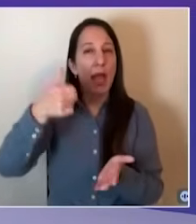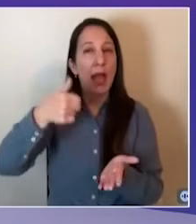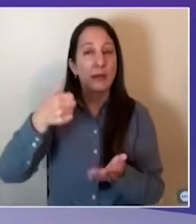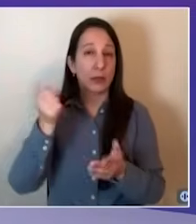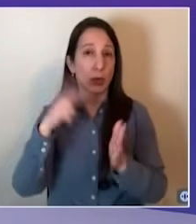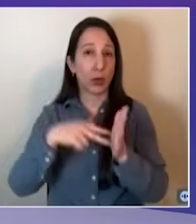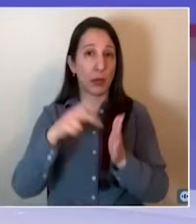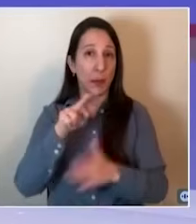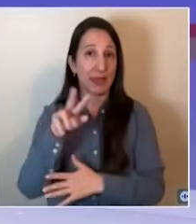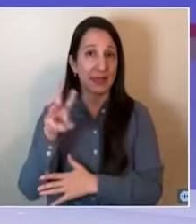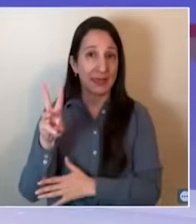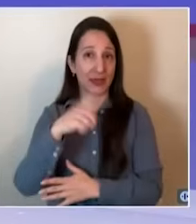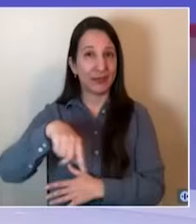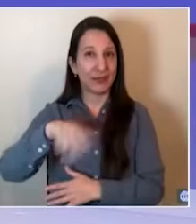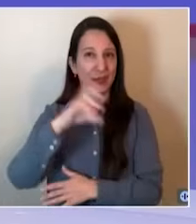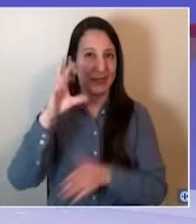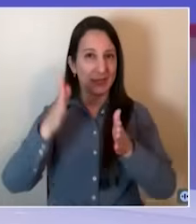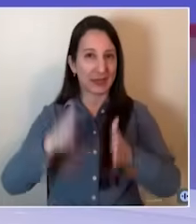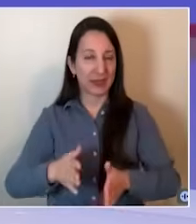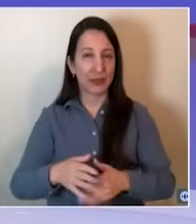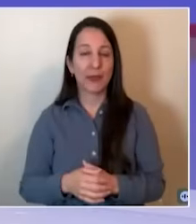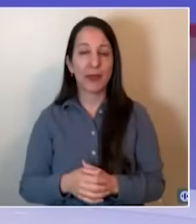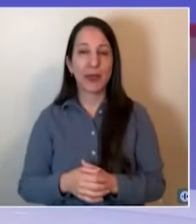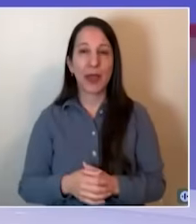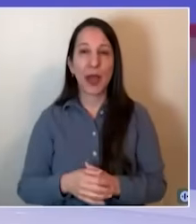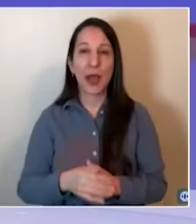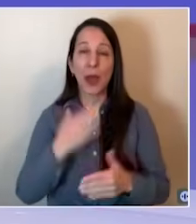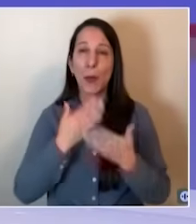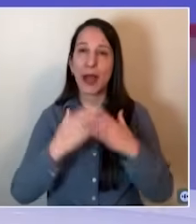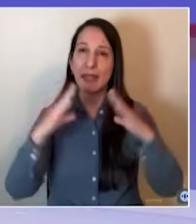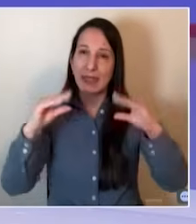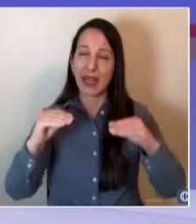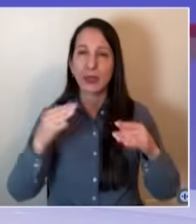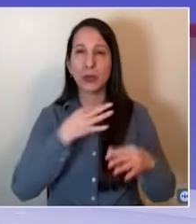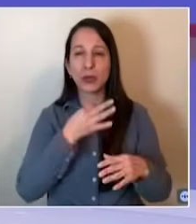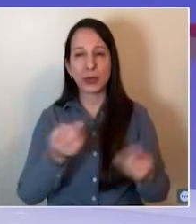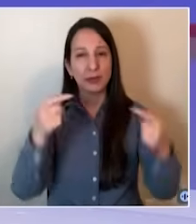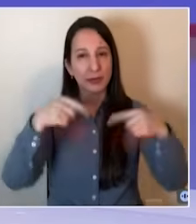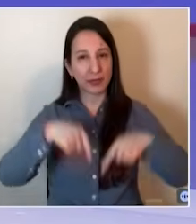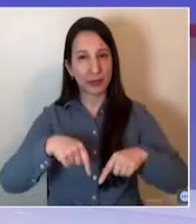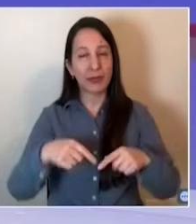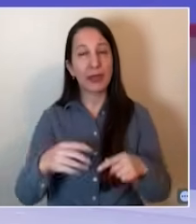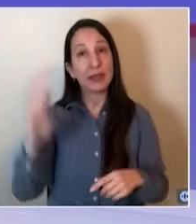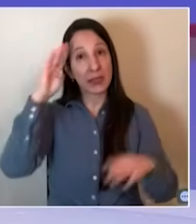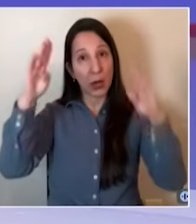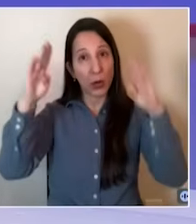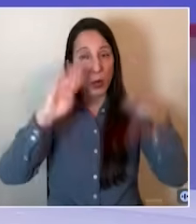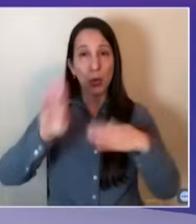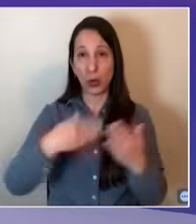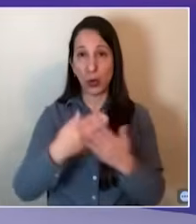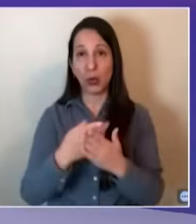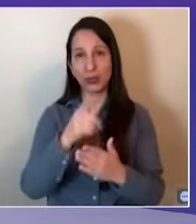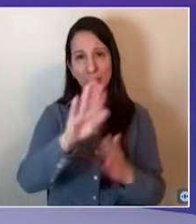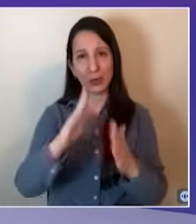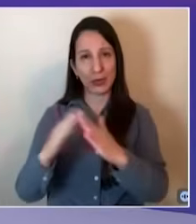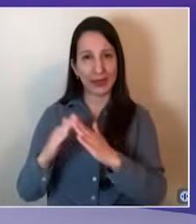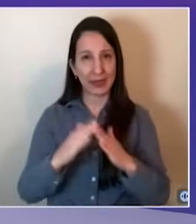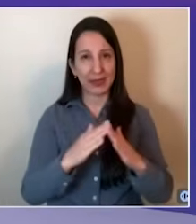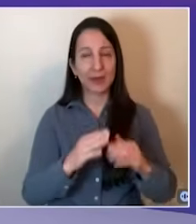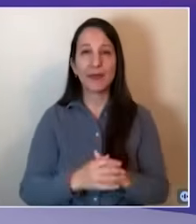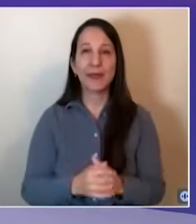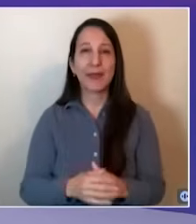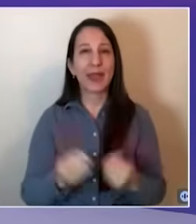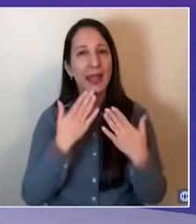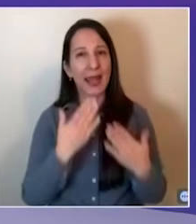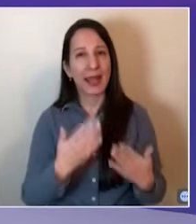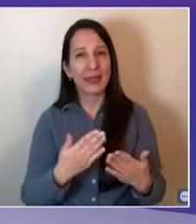Buenas tardes, don Mario. Buenas tardes, Helen. Un gusto estar aquí y saludos a todos, por supuesto, en la casa. Muchísimas gracias, don